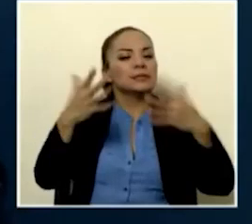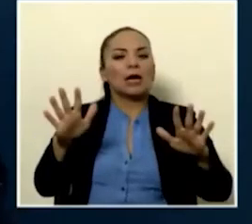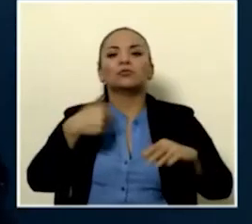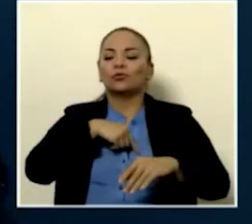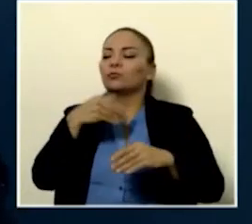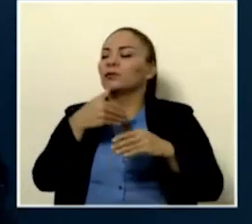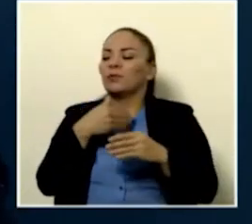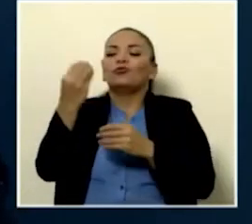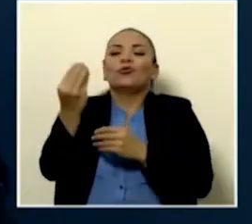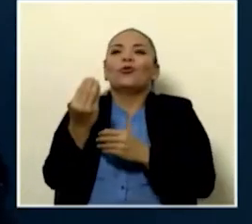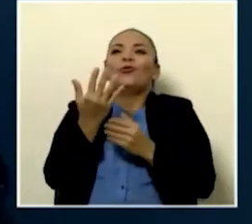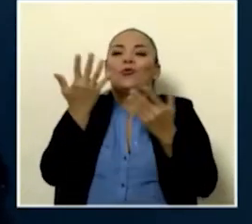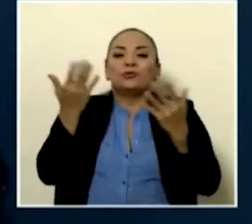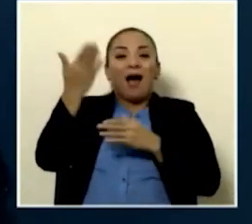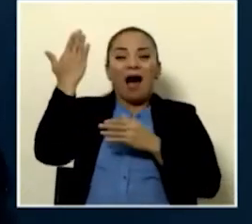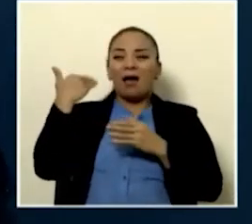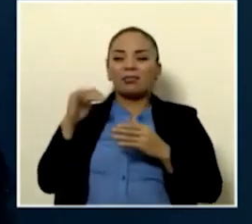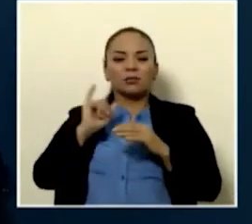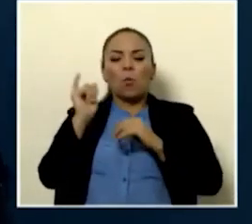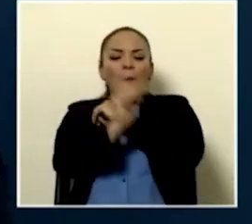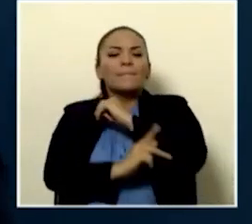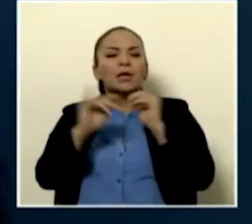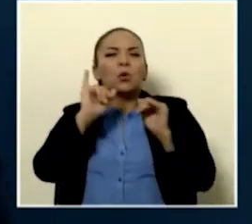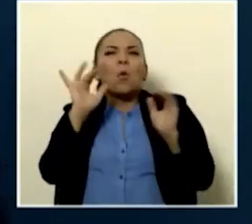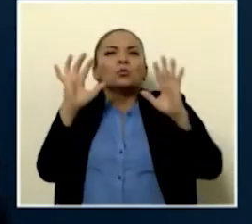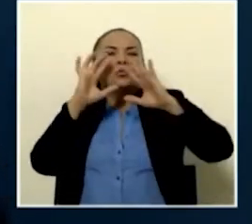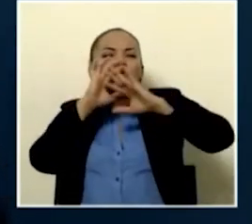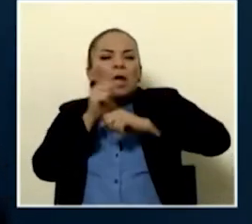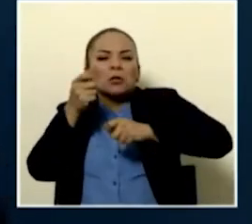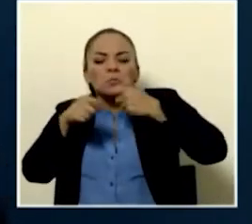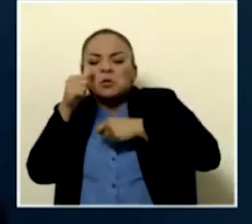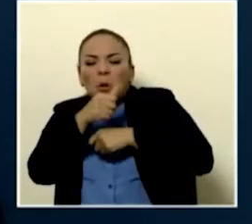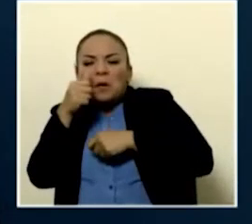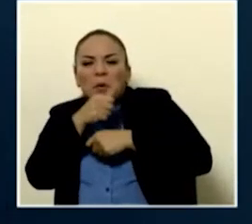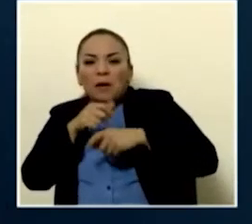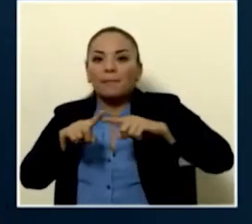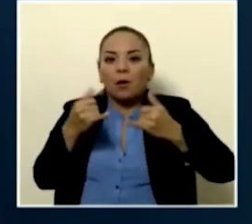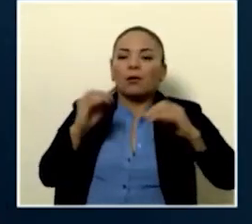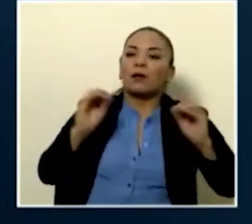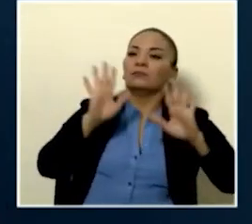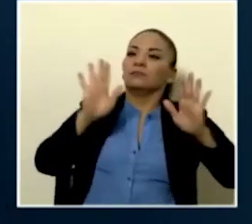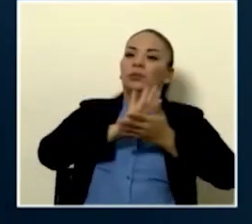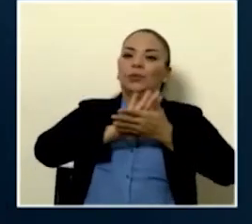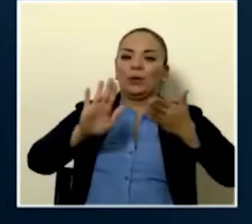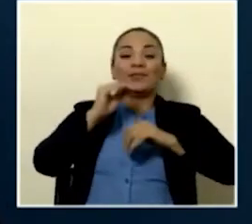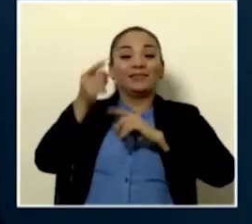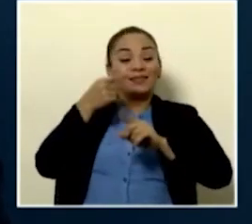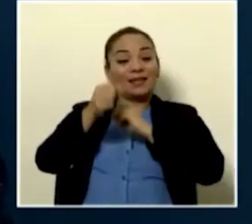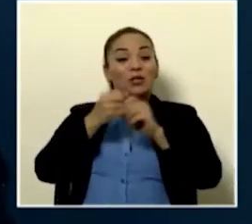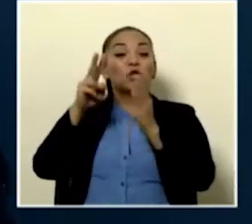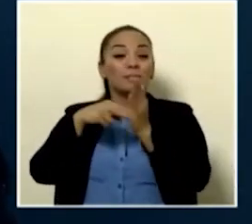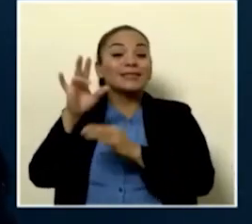este túnel tan oscuro que hemos vivido por años. Desde el año 2007, Costa Rica tenía